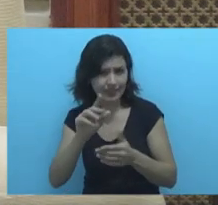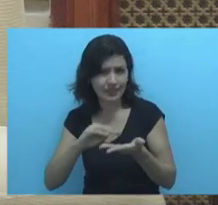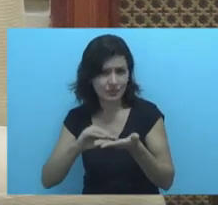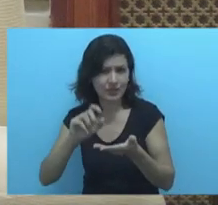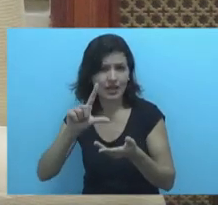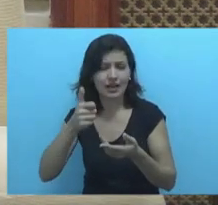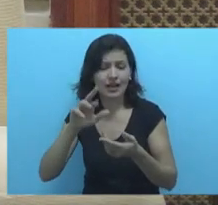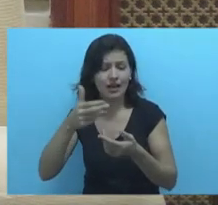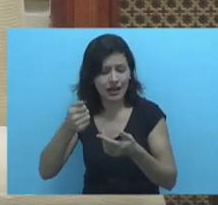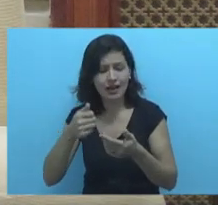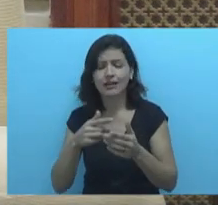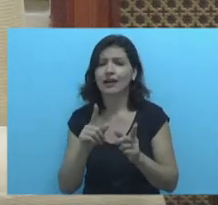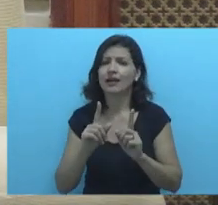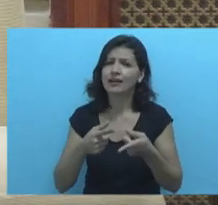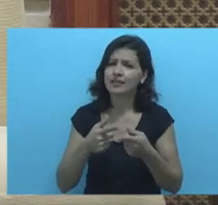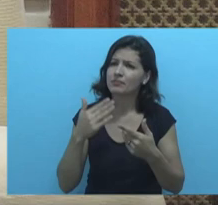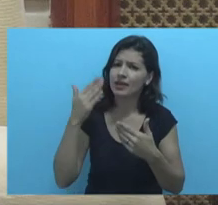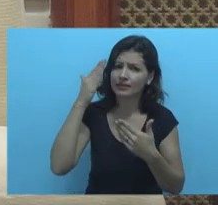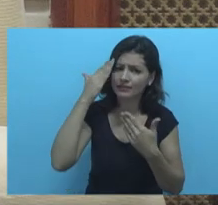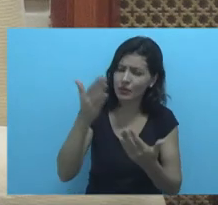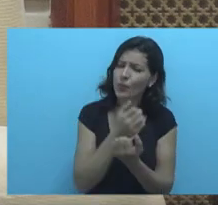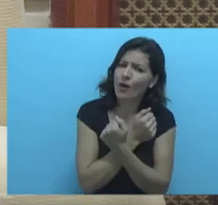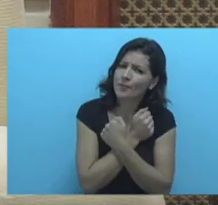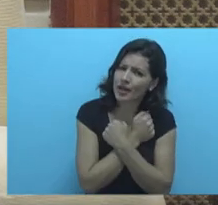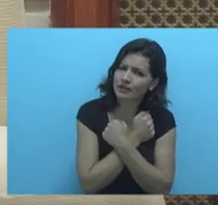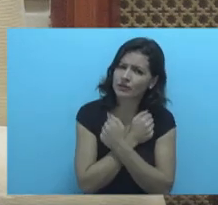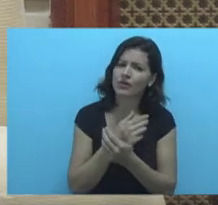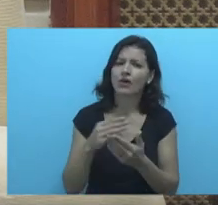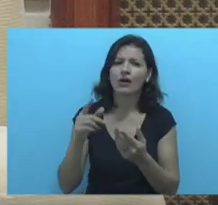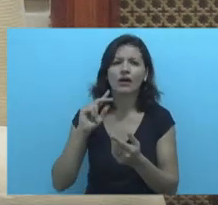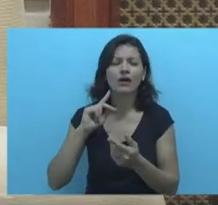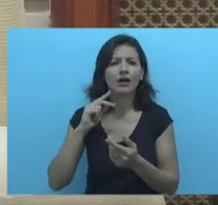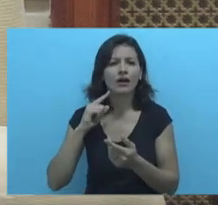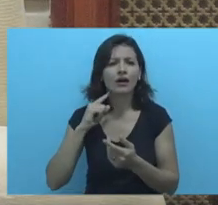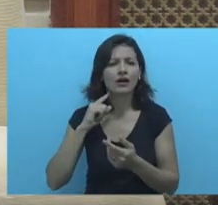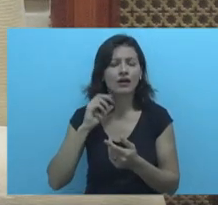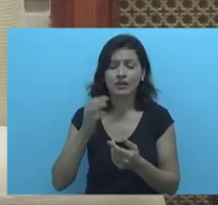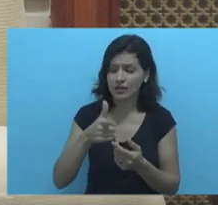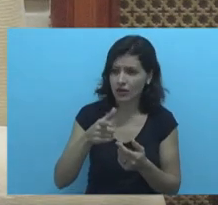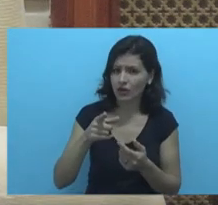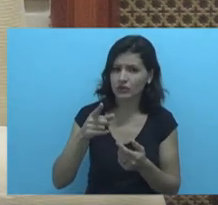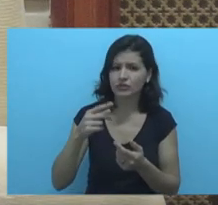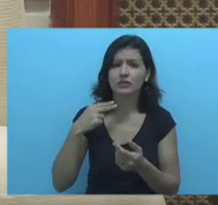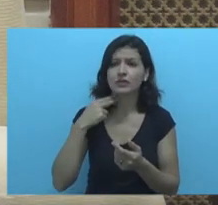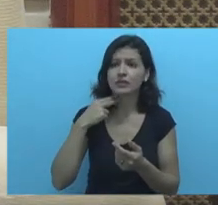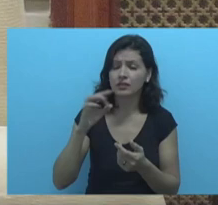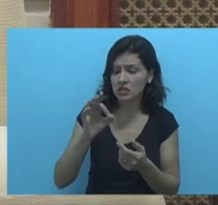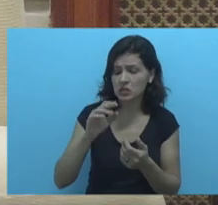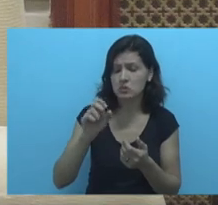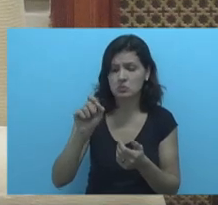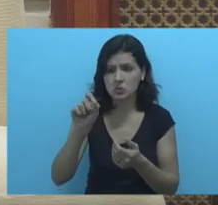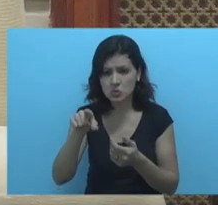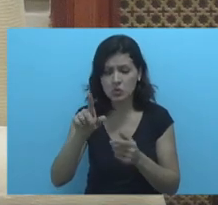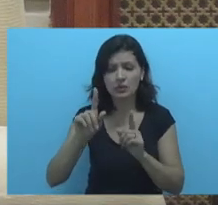Hago extensiva también ese abrazo a sus hijos, a quienes no conozco, pero me uno a ellos